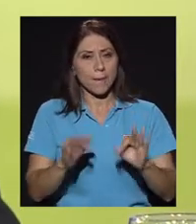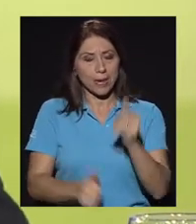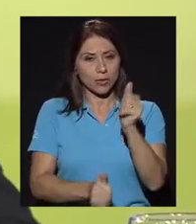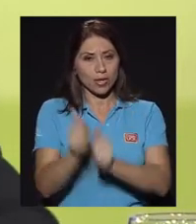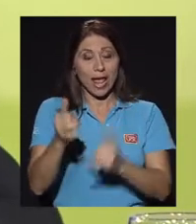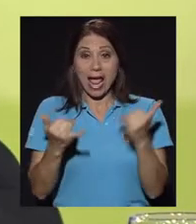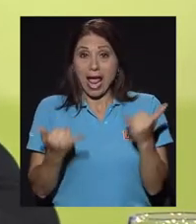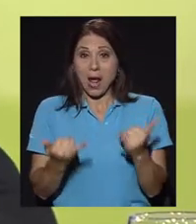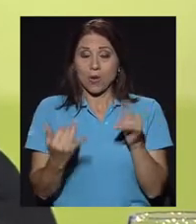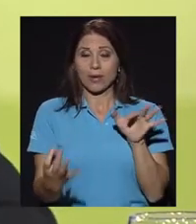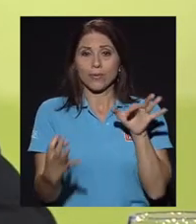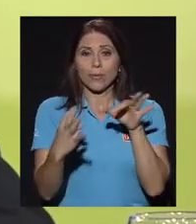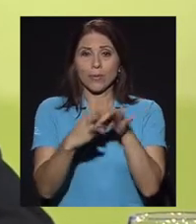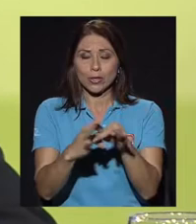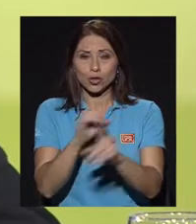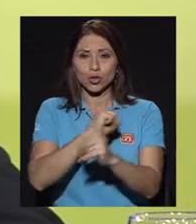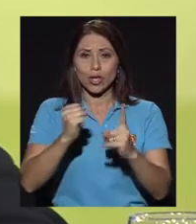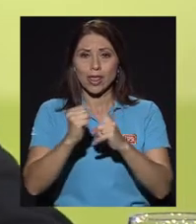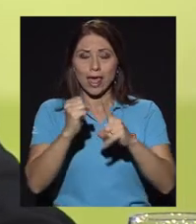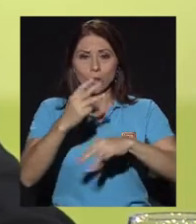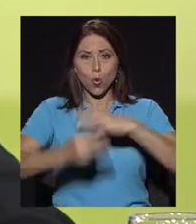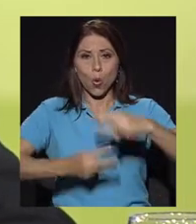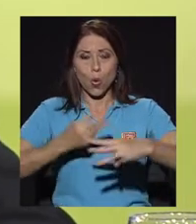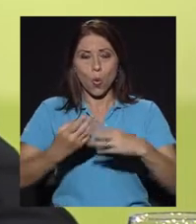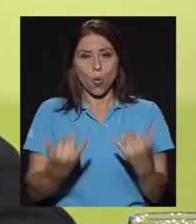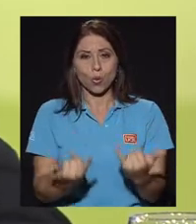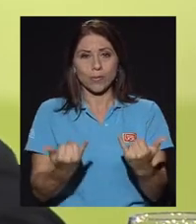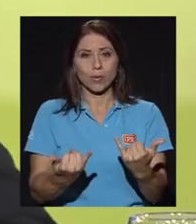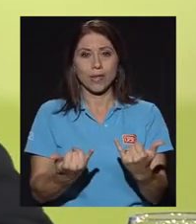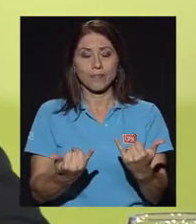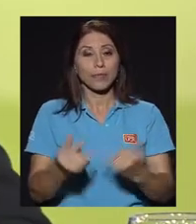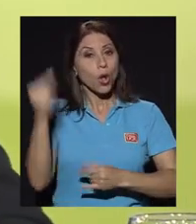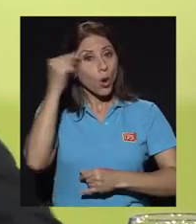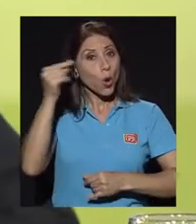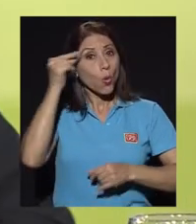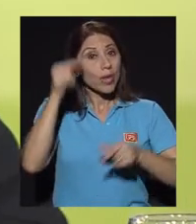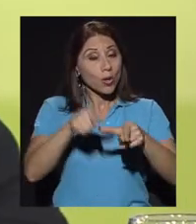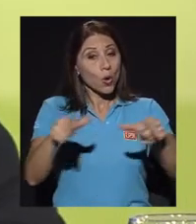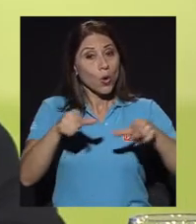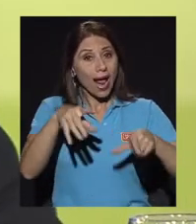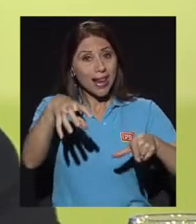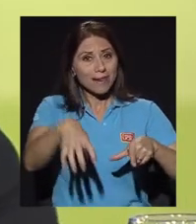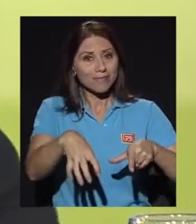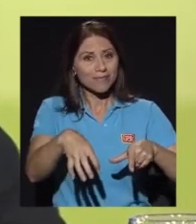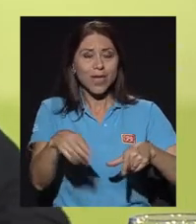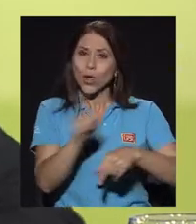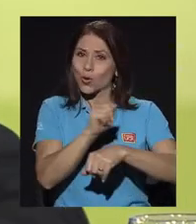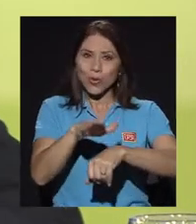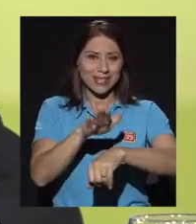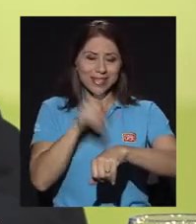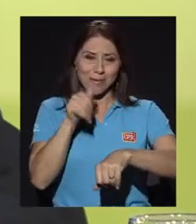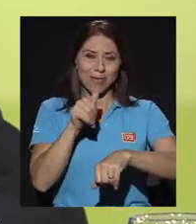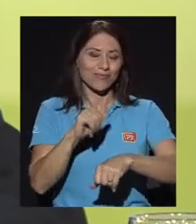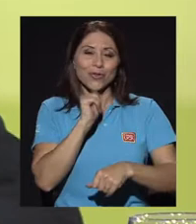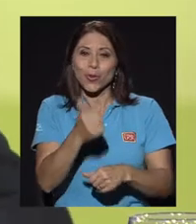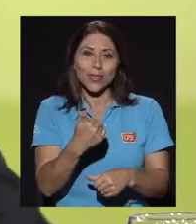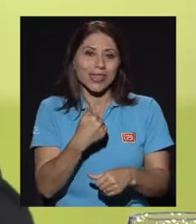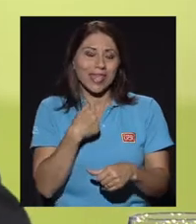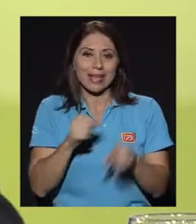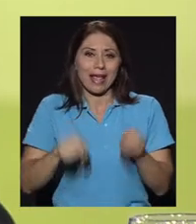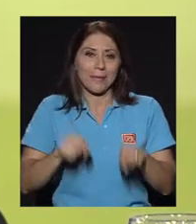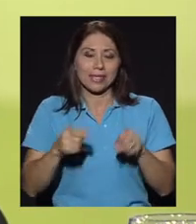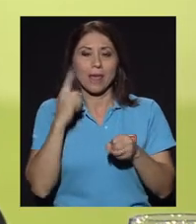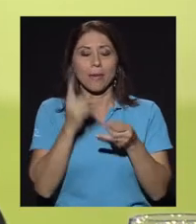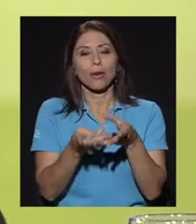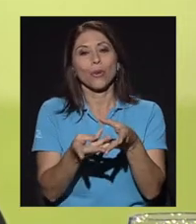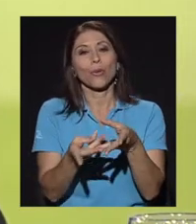la sociedad global contemporánea. El gobierno local no es el llamado ni cuenta con la capacidad de solucionar